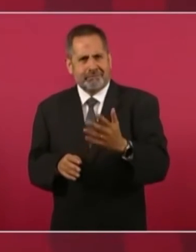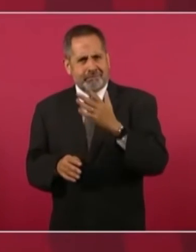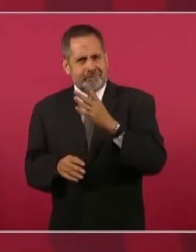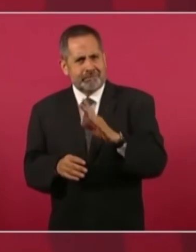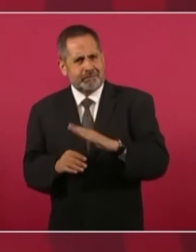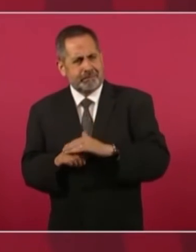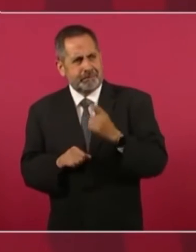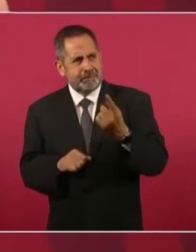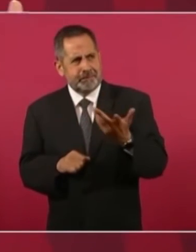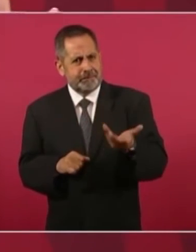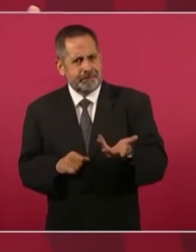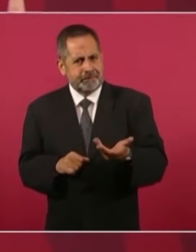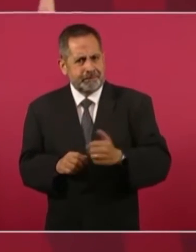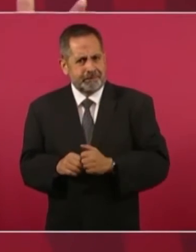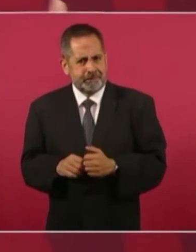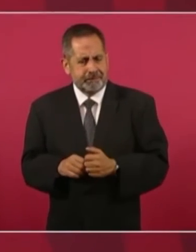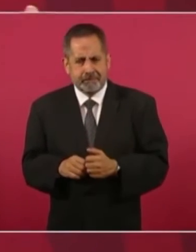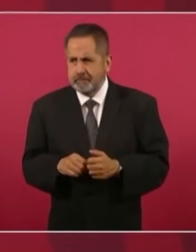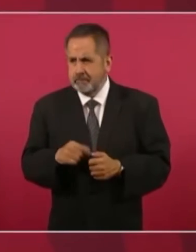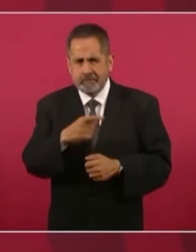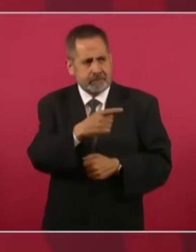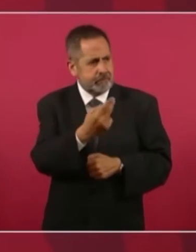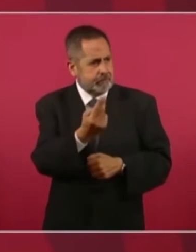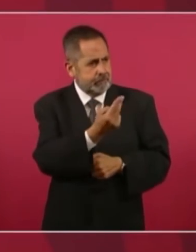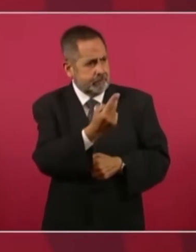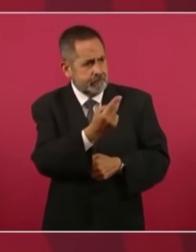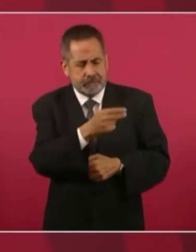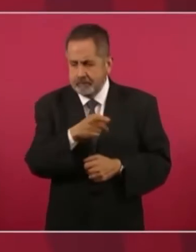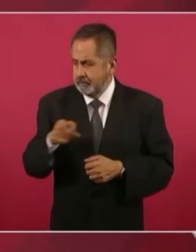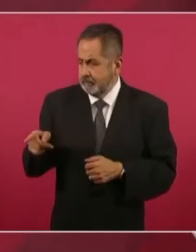La falta de trabajadores.